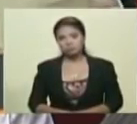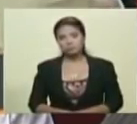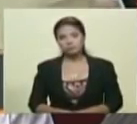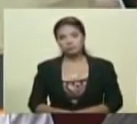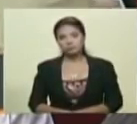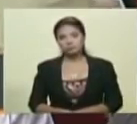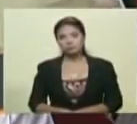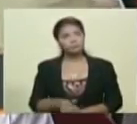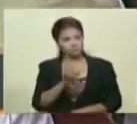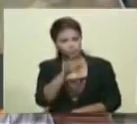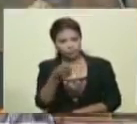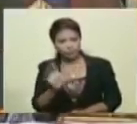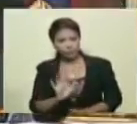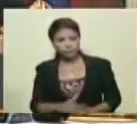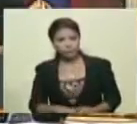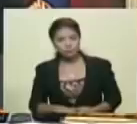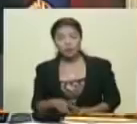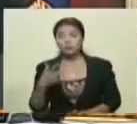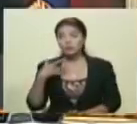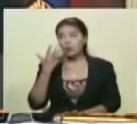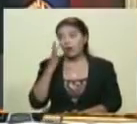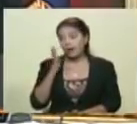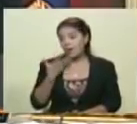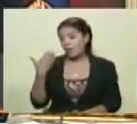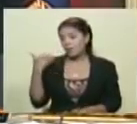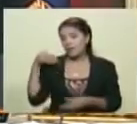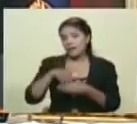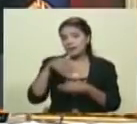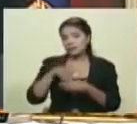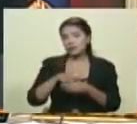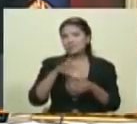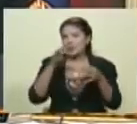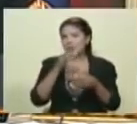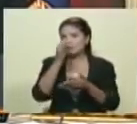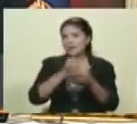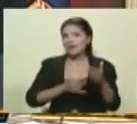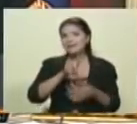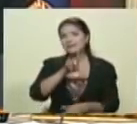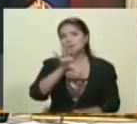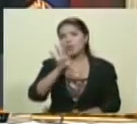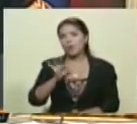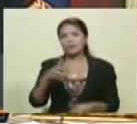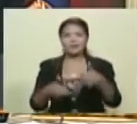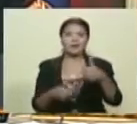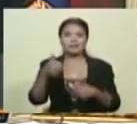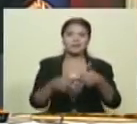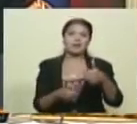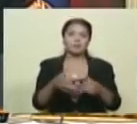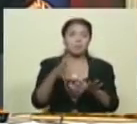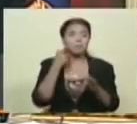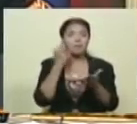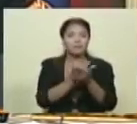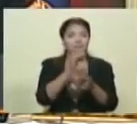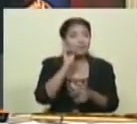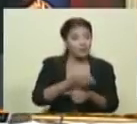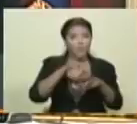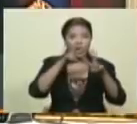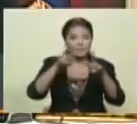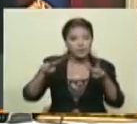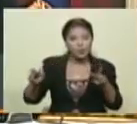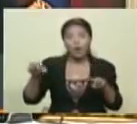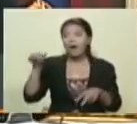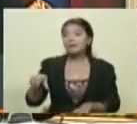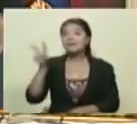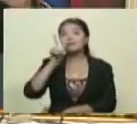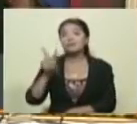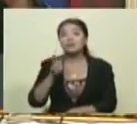O miento. Yo creo que en la última elección de Estados Unidos se habrán inscrito 150 candidatos, cuando mucho. Vamos a averiguarlo. En Venezuela